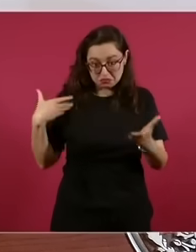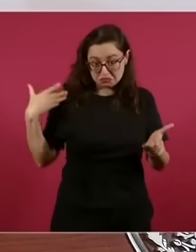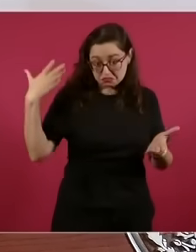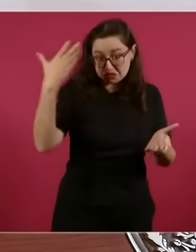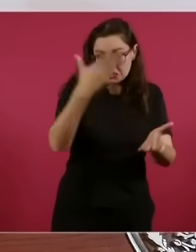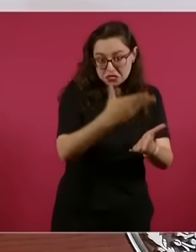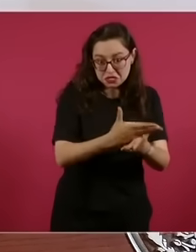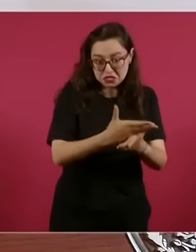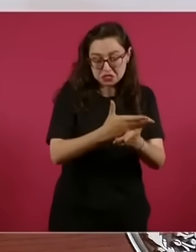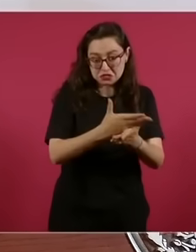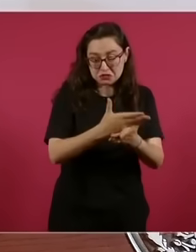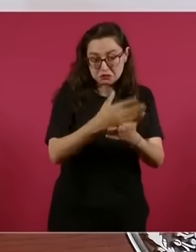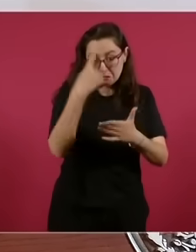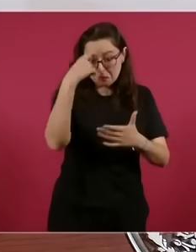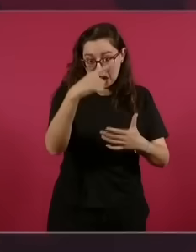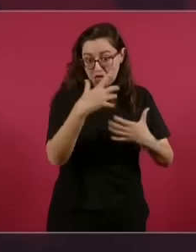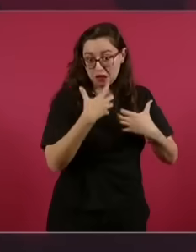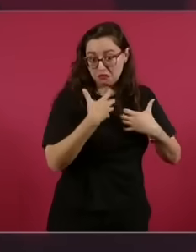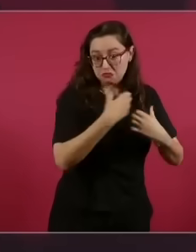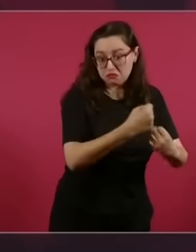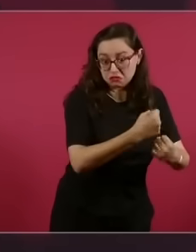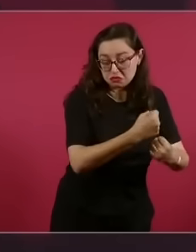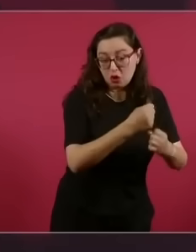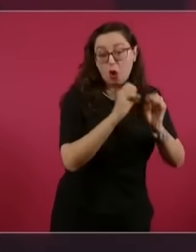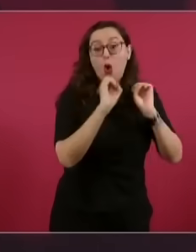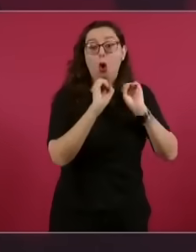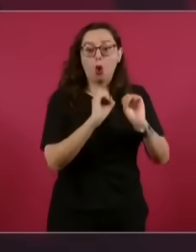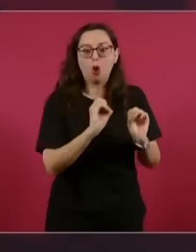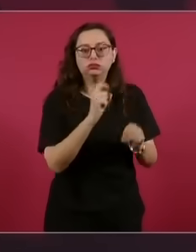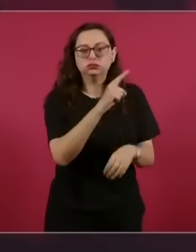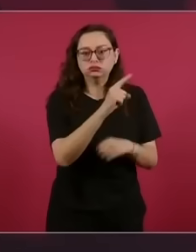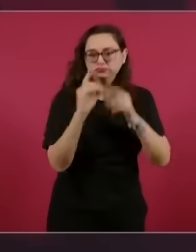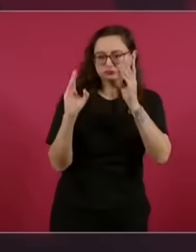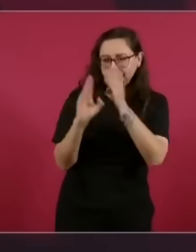y actuación de las agencias de Estados Unidos,